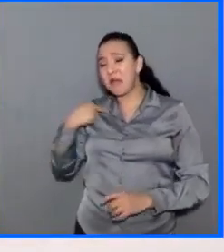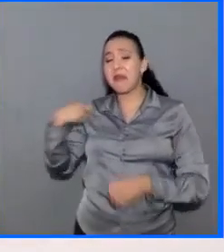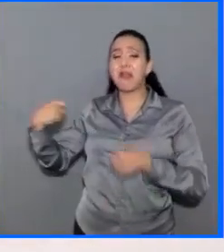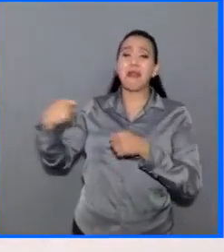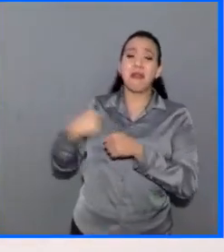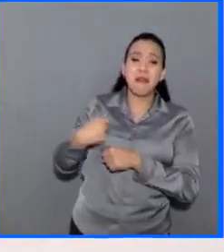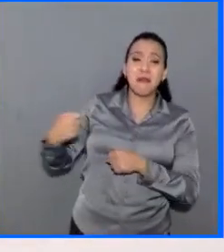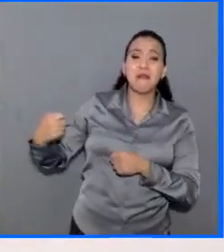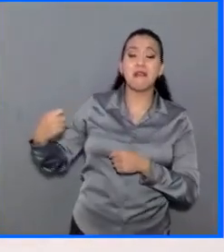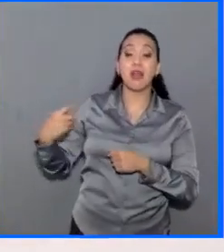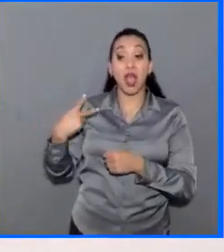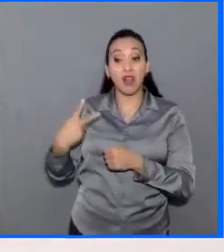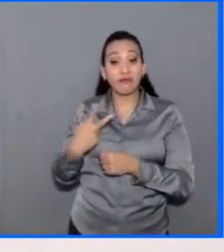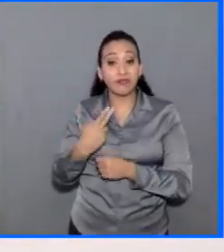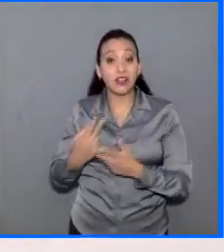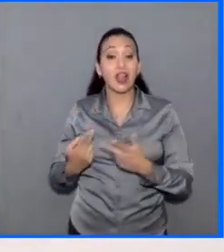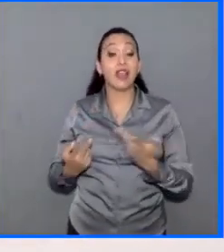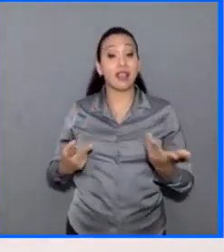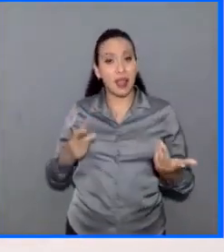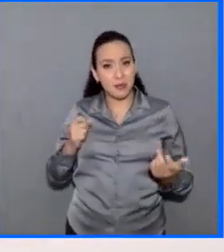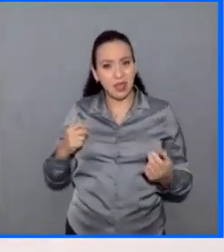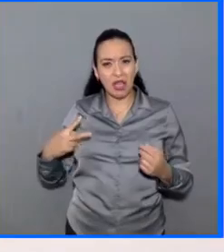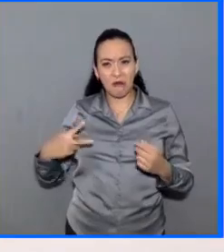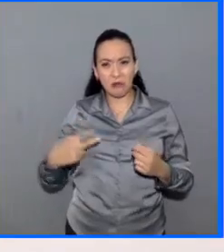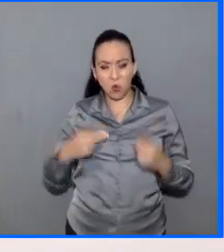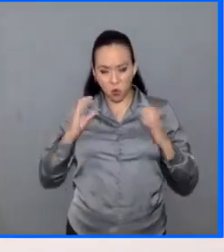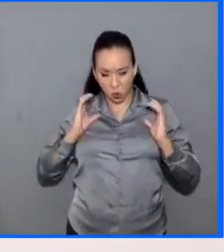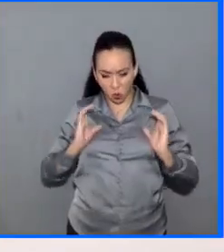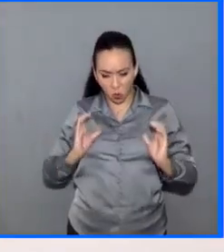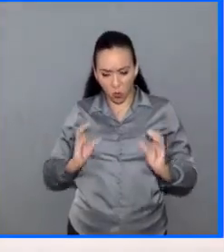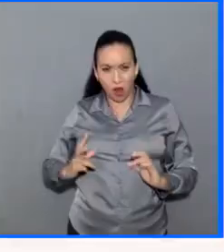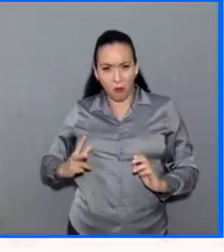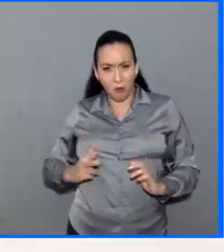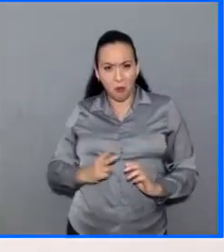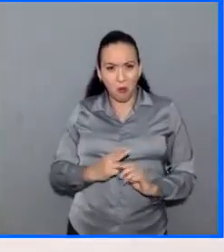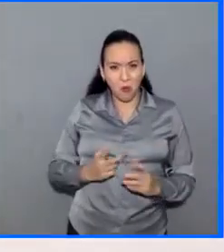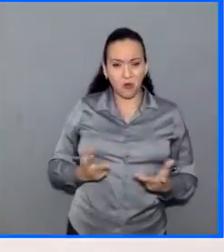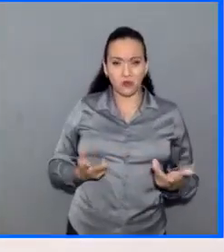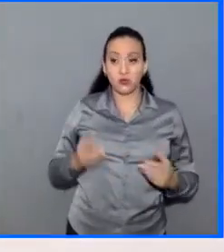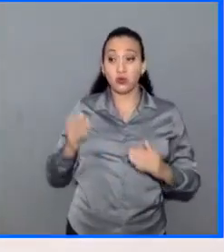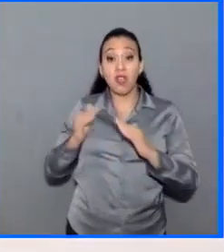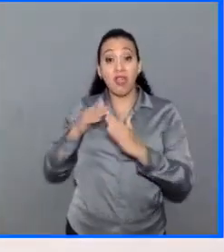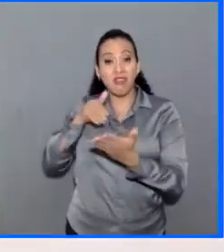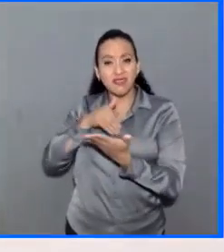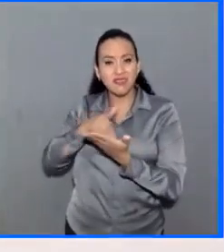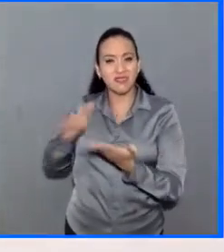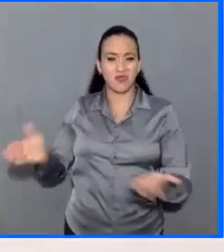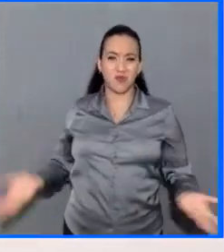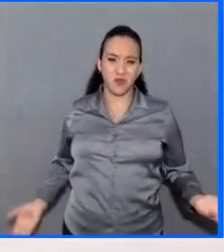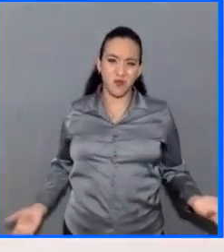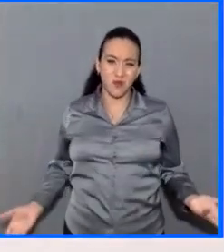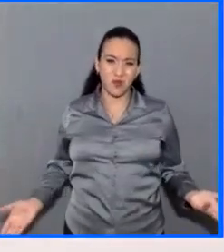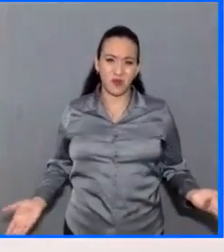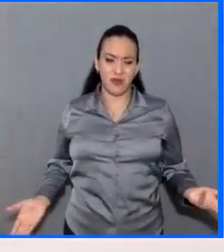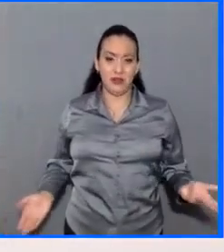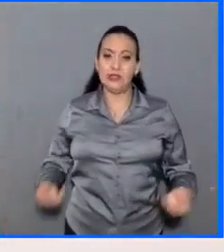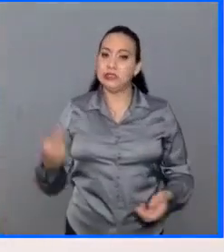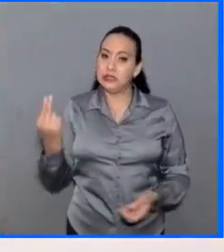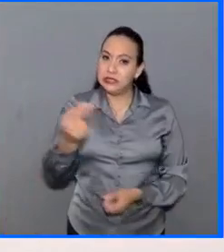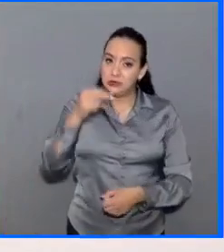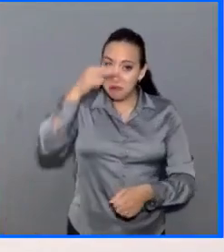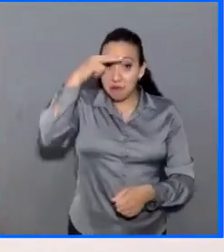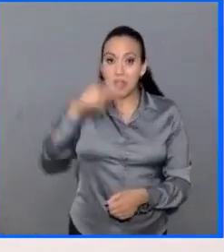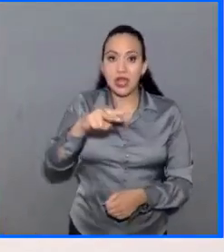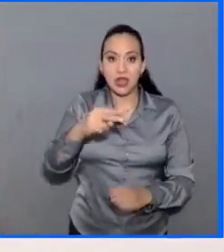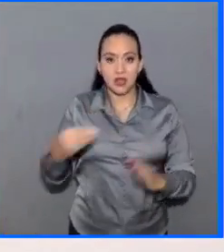incluso mutiladas, expulsadas de sus hogares. México tiene que garantizar